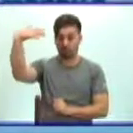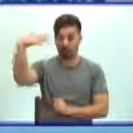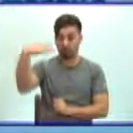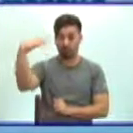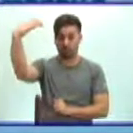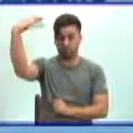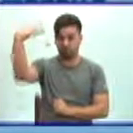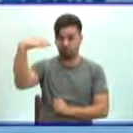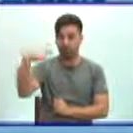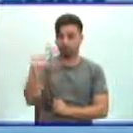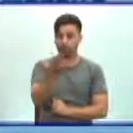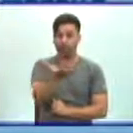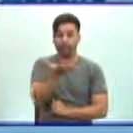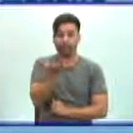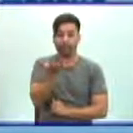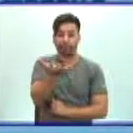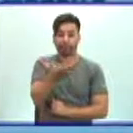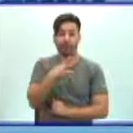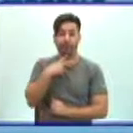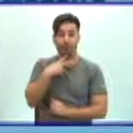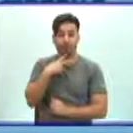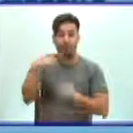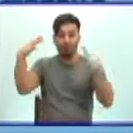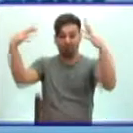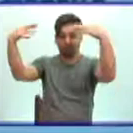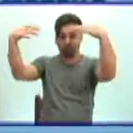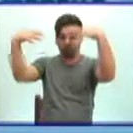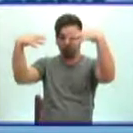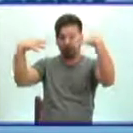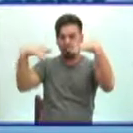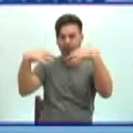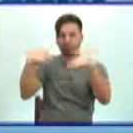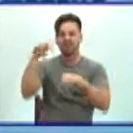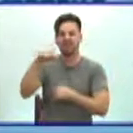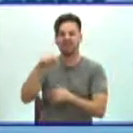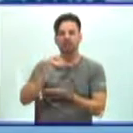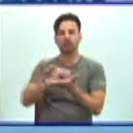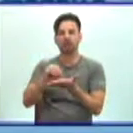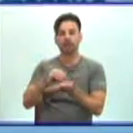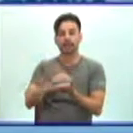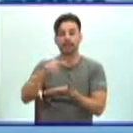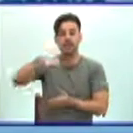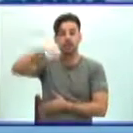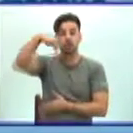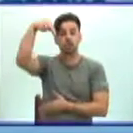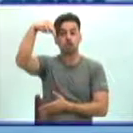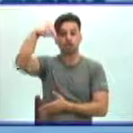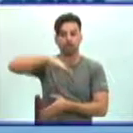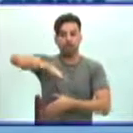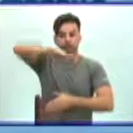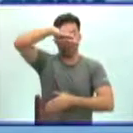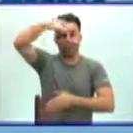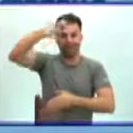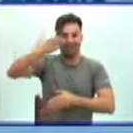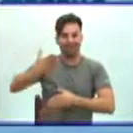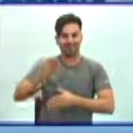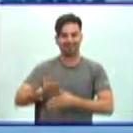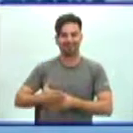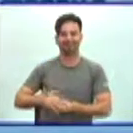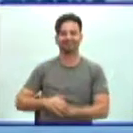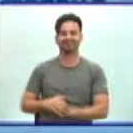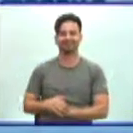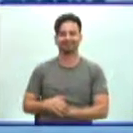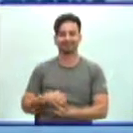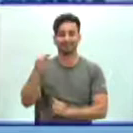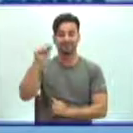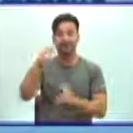humedad en esta ladera norte de los sistemas montañosos. Y ahí sucede algo curioso entonces.